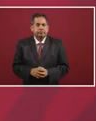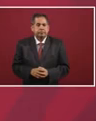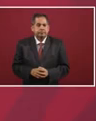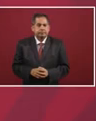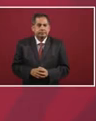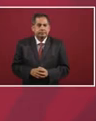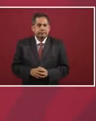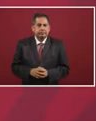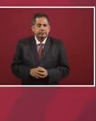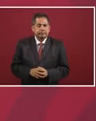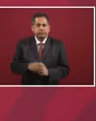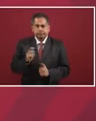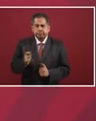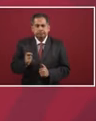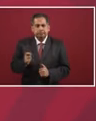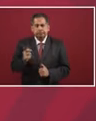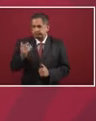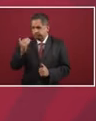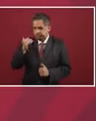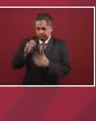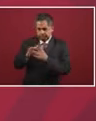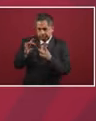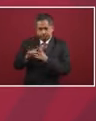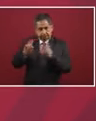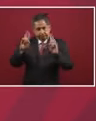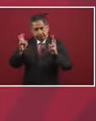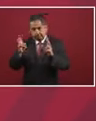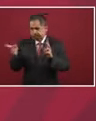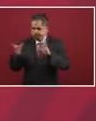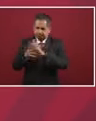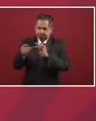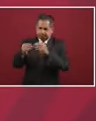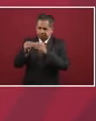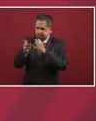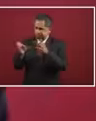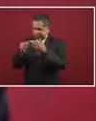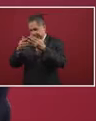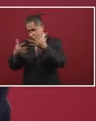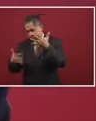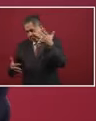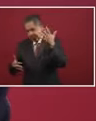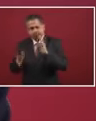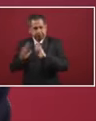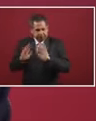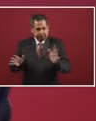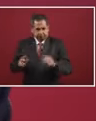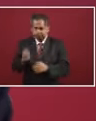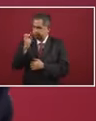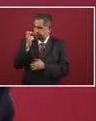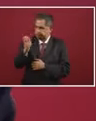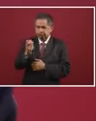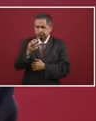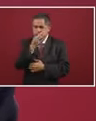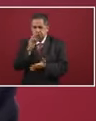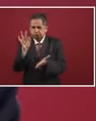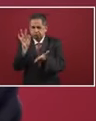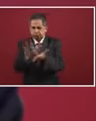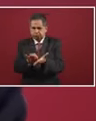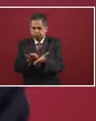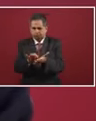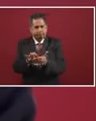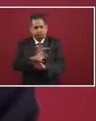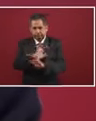Como ya se trató el tema con amplitud, repito, hasta ahí vamos a dejar la